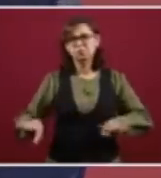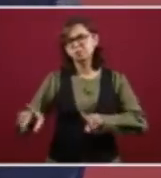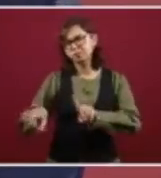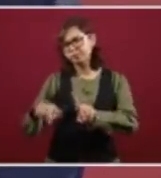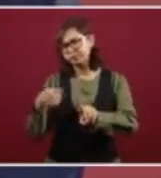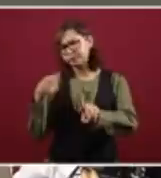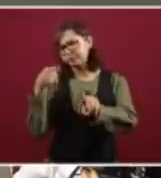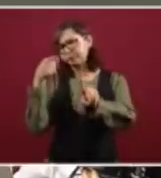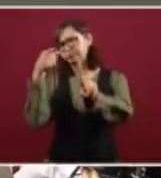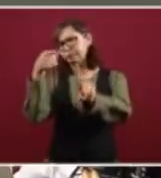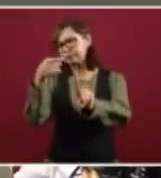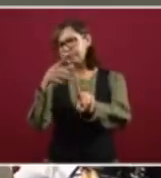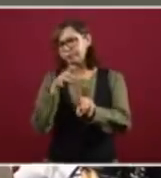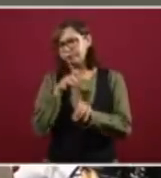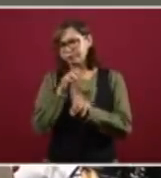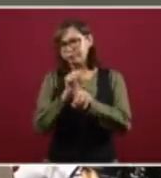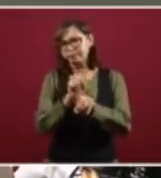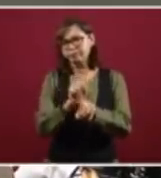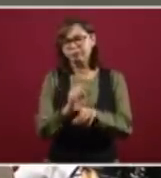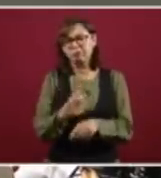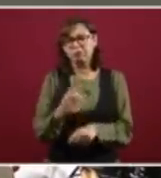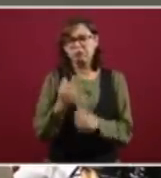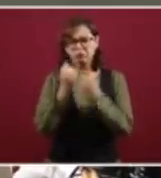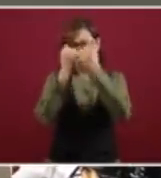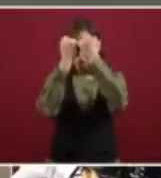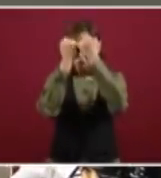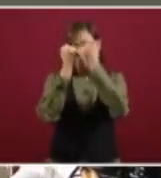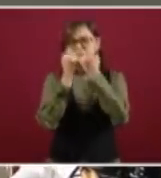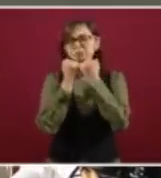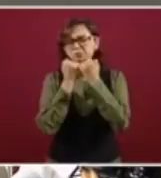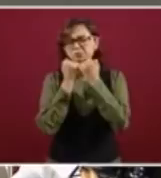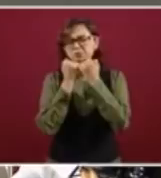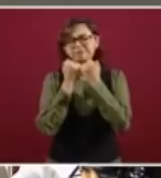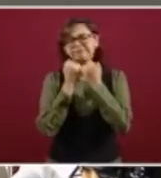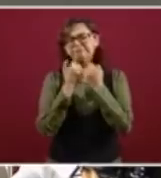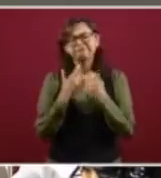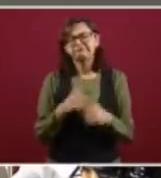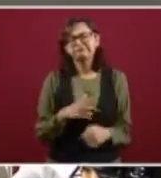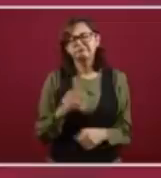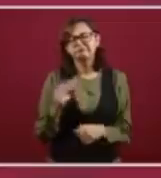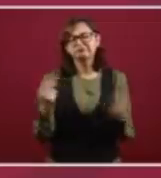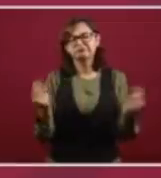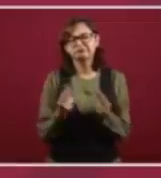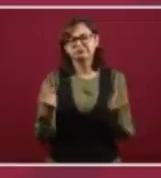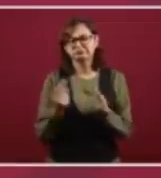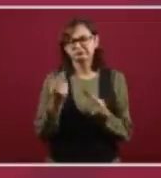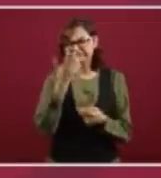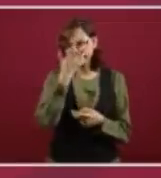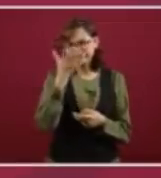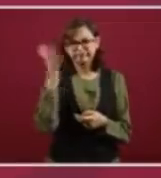qué ocultar su rostro, tiene que dar la cara